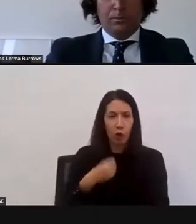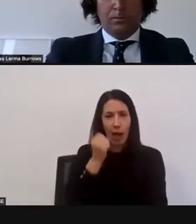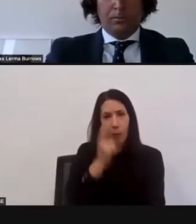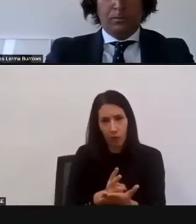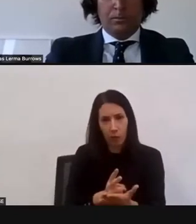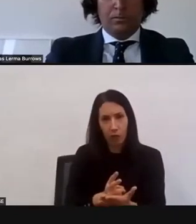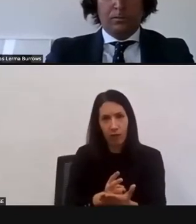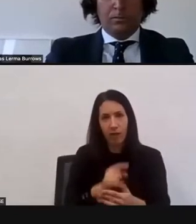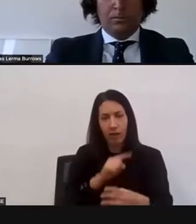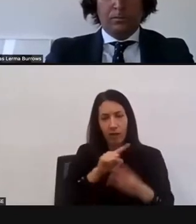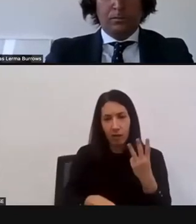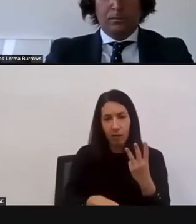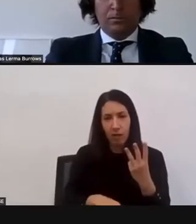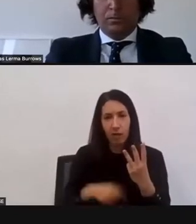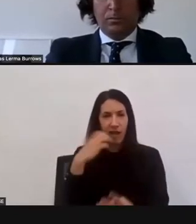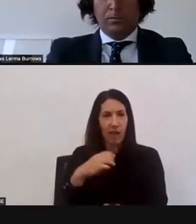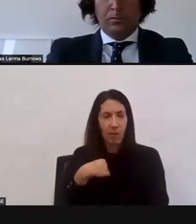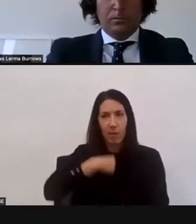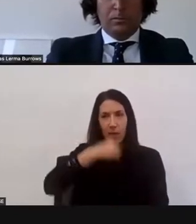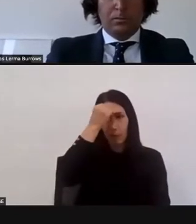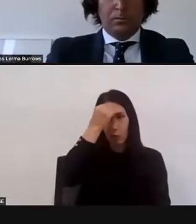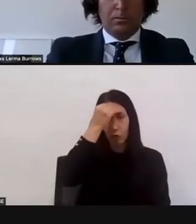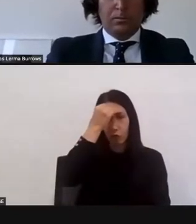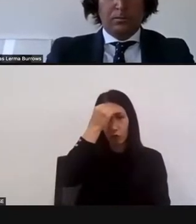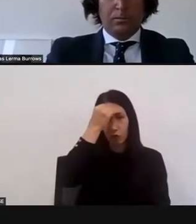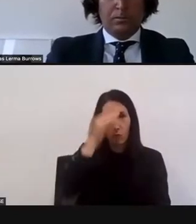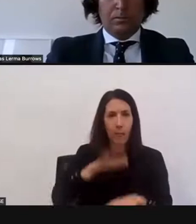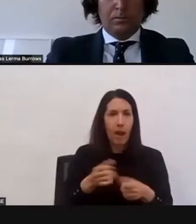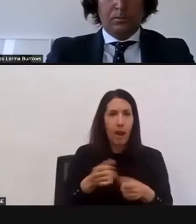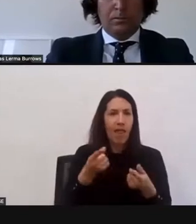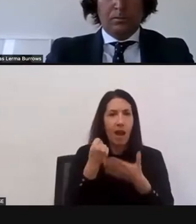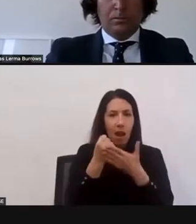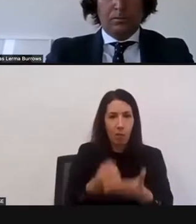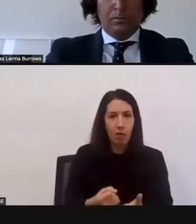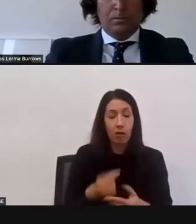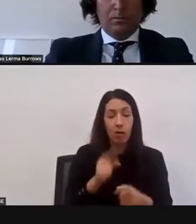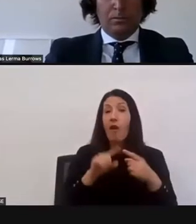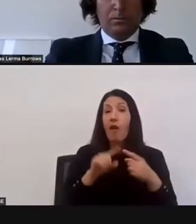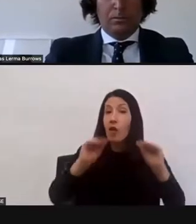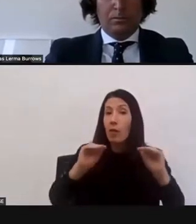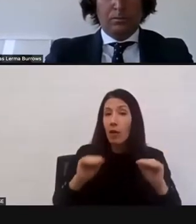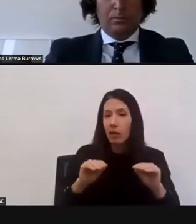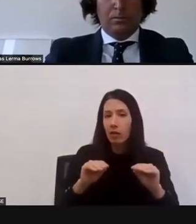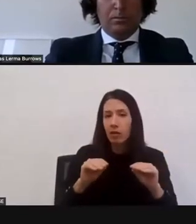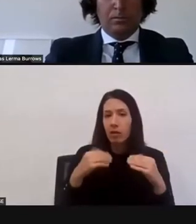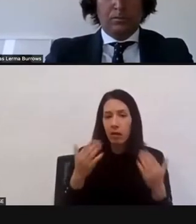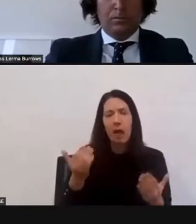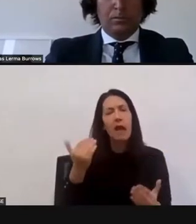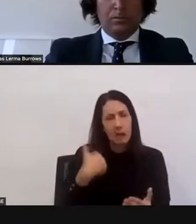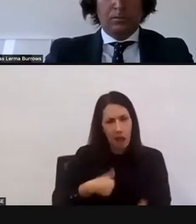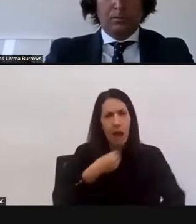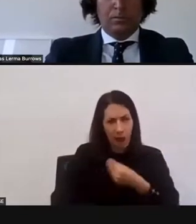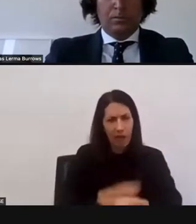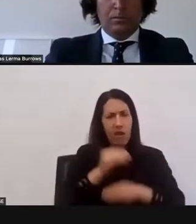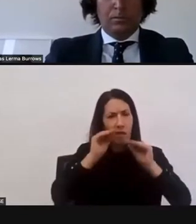aportar desde el CERMI nuestro granito de arena. Formación, desde luego, que ya se está llevando a cabo, pero